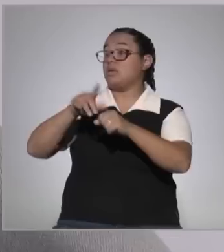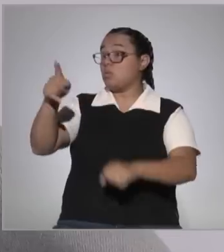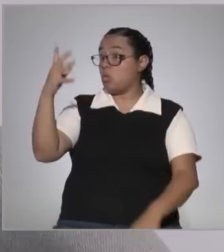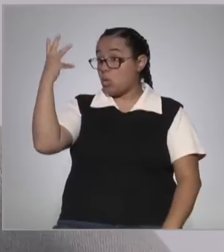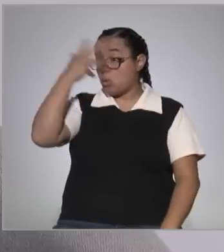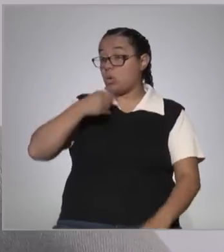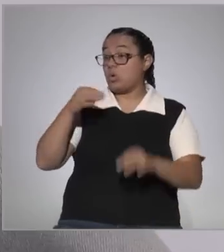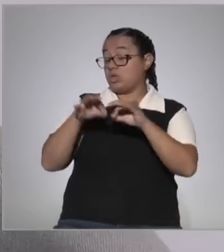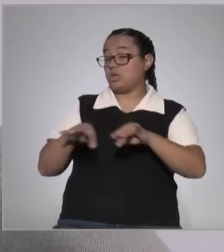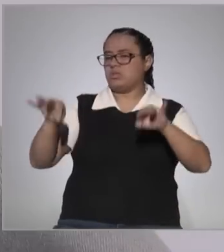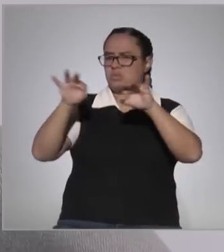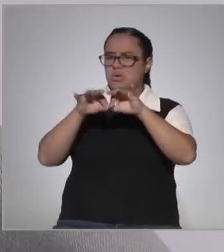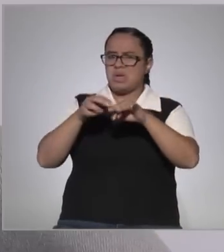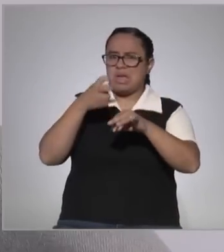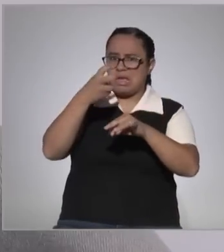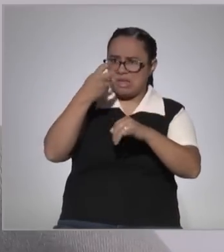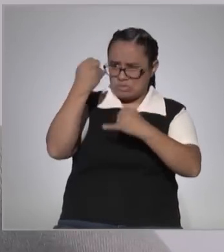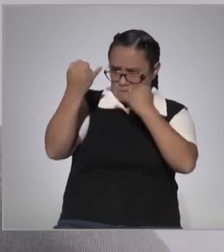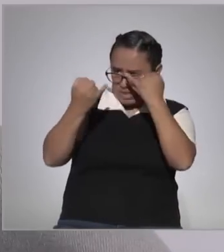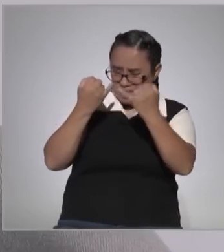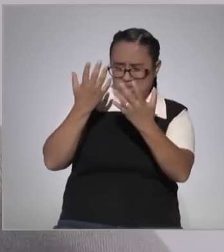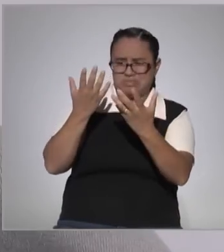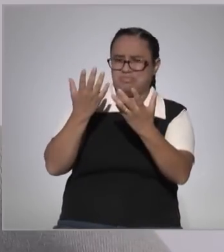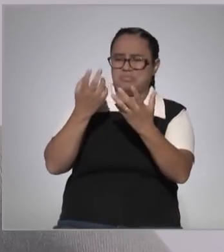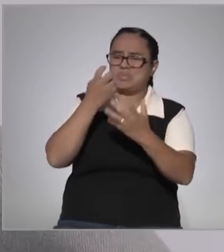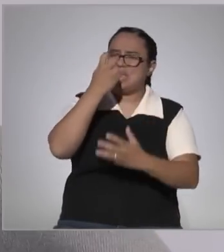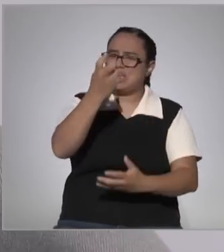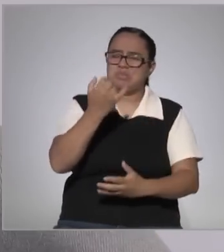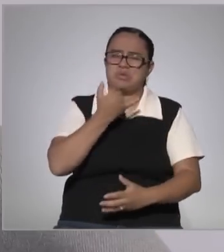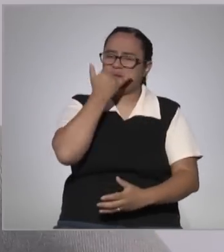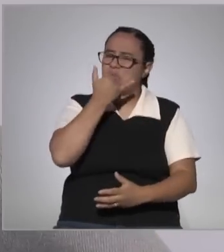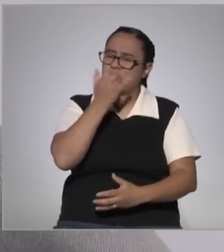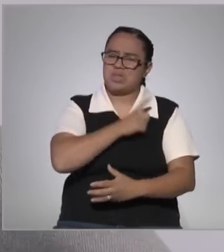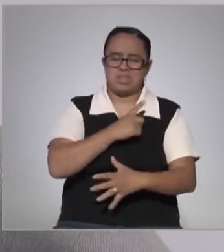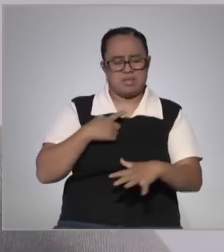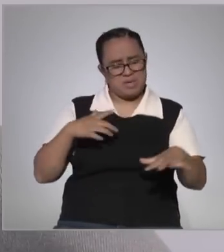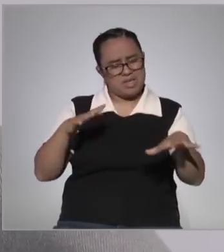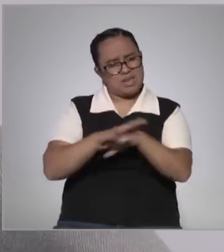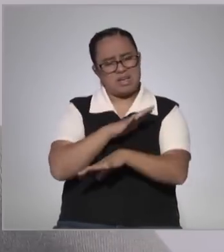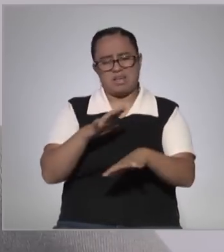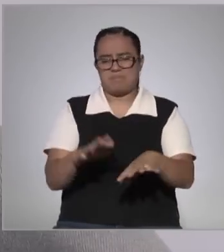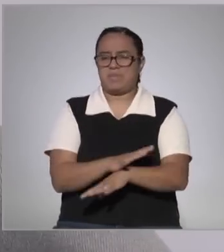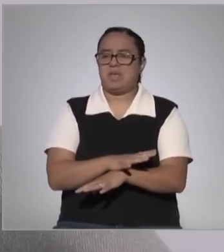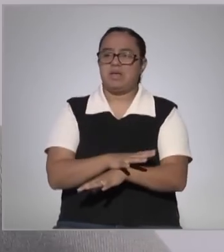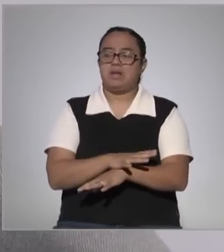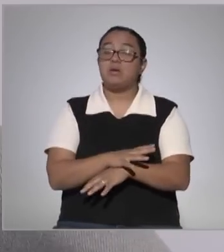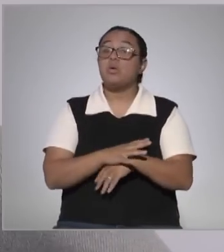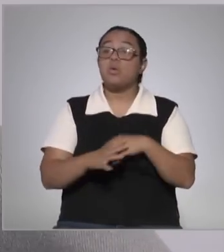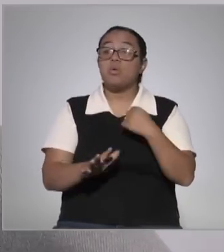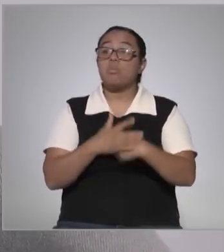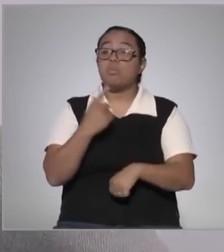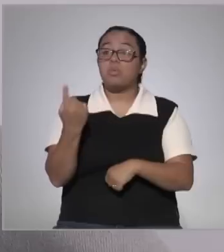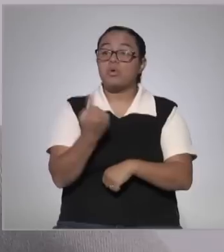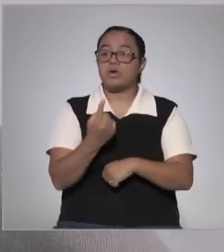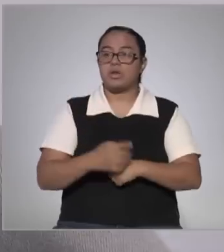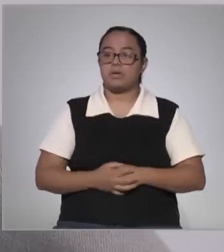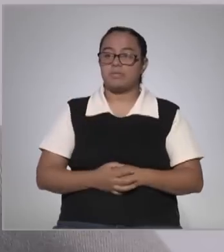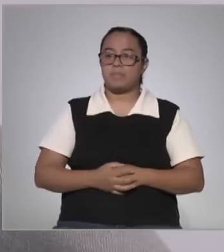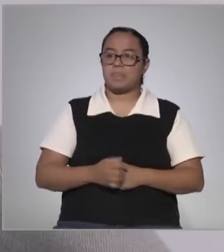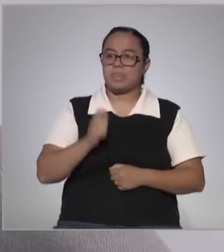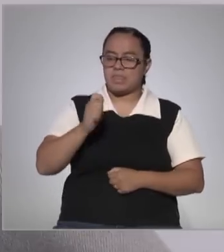un prejuicio muy grande que hay que desmitificar, porque justamente el proceso